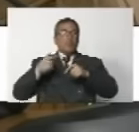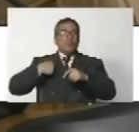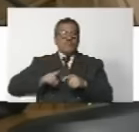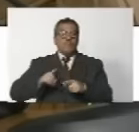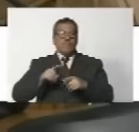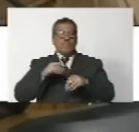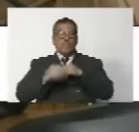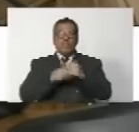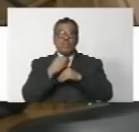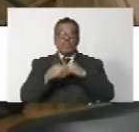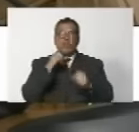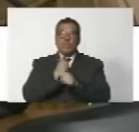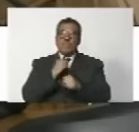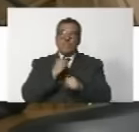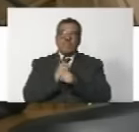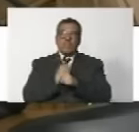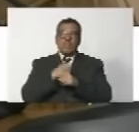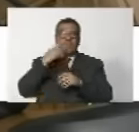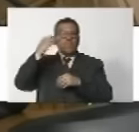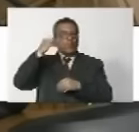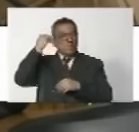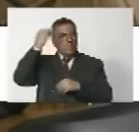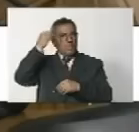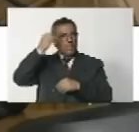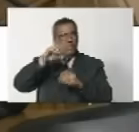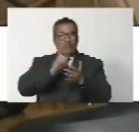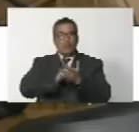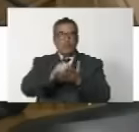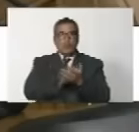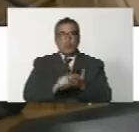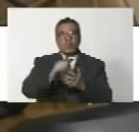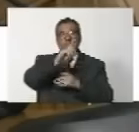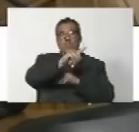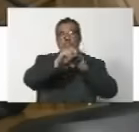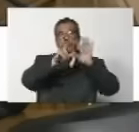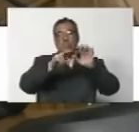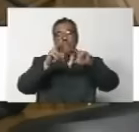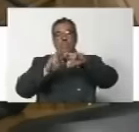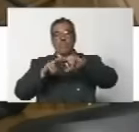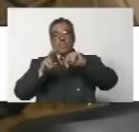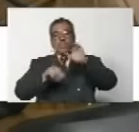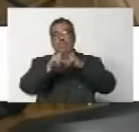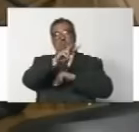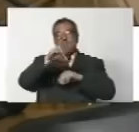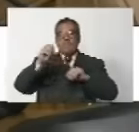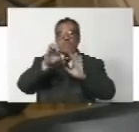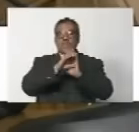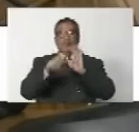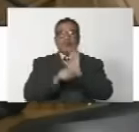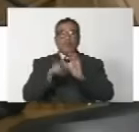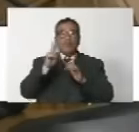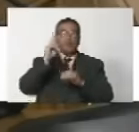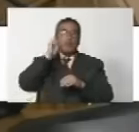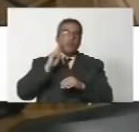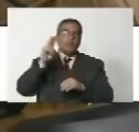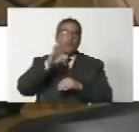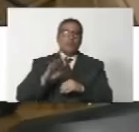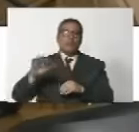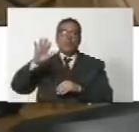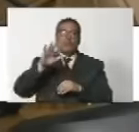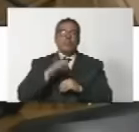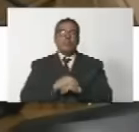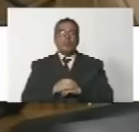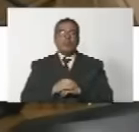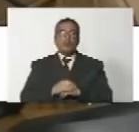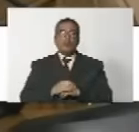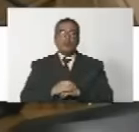conllevan el ejercicio del mismo, de acuerdo a lo consagrado en el artículo 187, numeral 20, en la Constitución de la República Bolivariana de